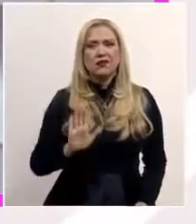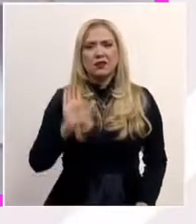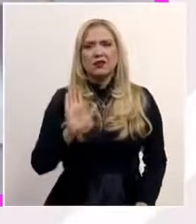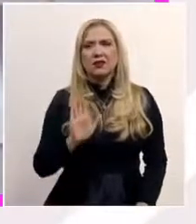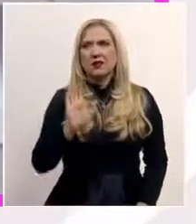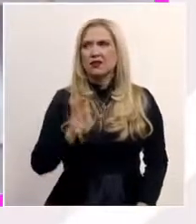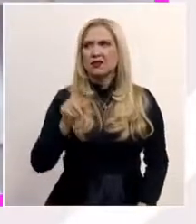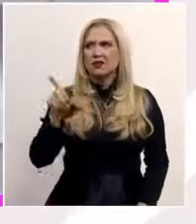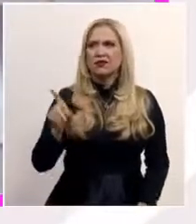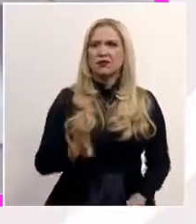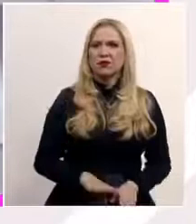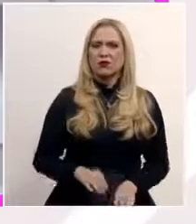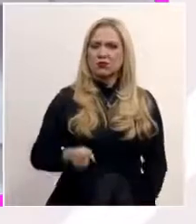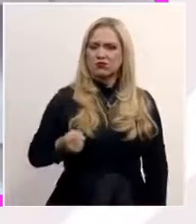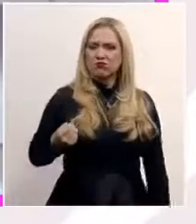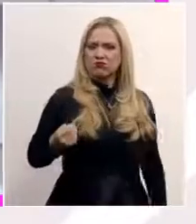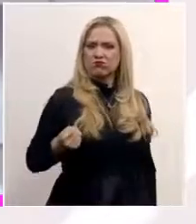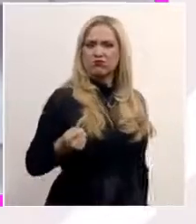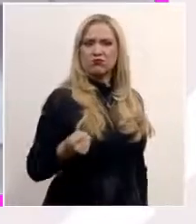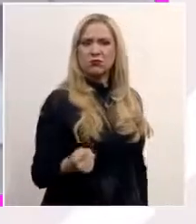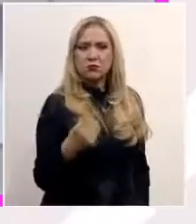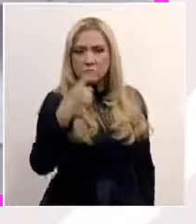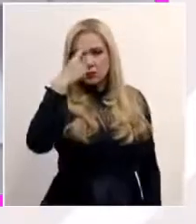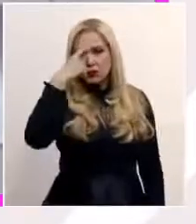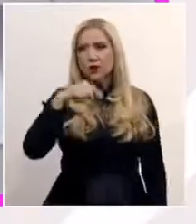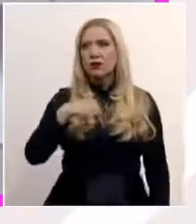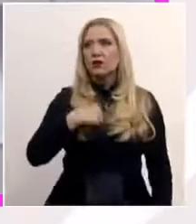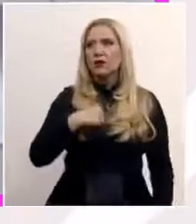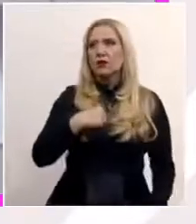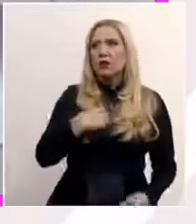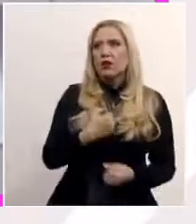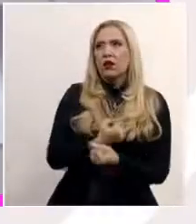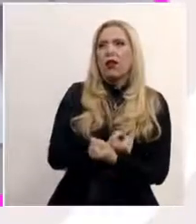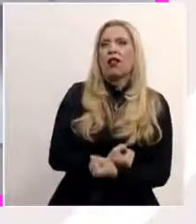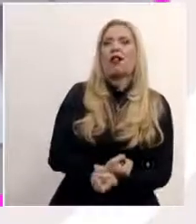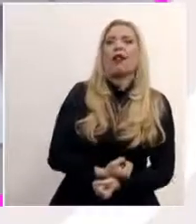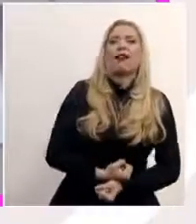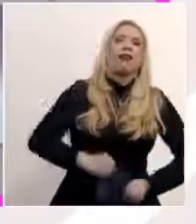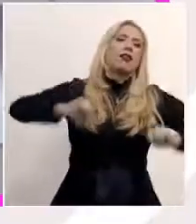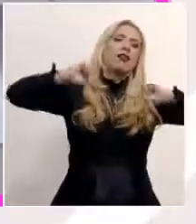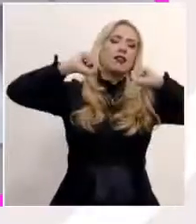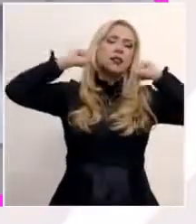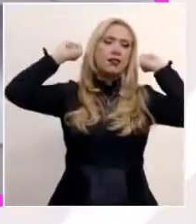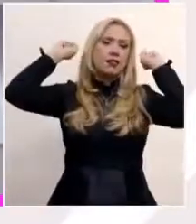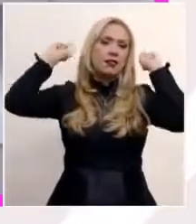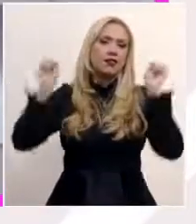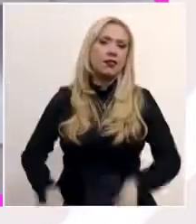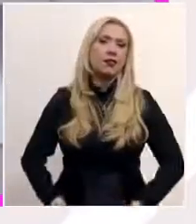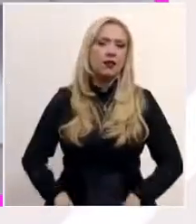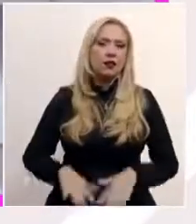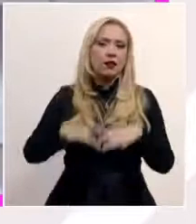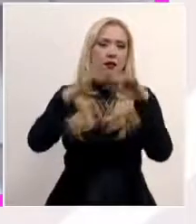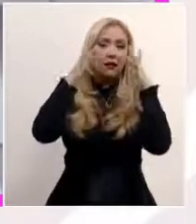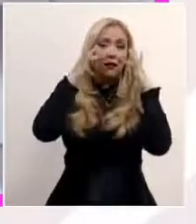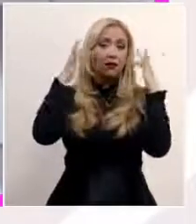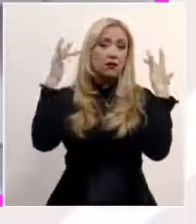dinámicas que resultan incómodas, peligrosas cosas, incluso